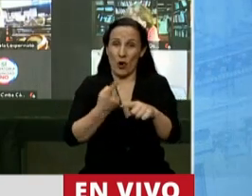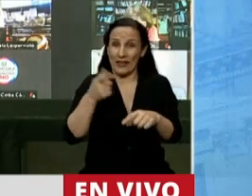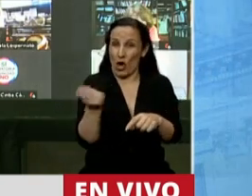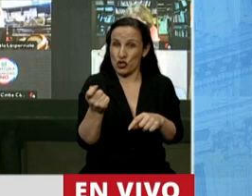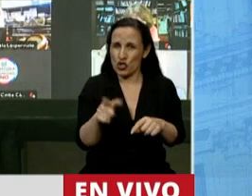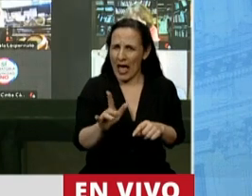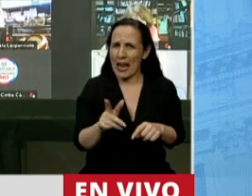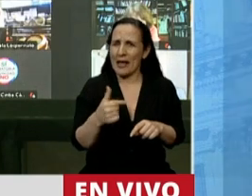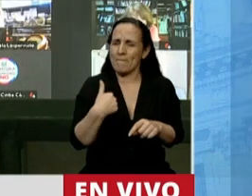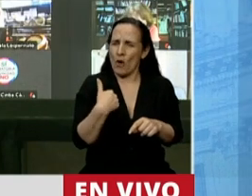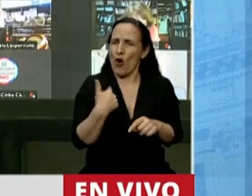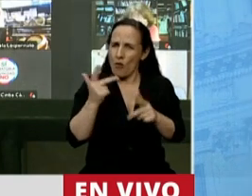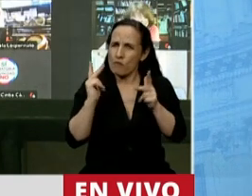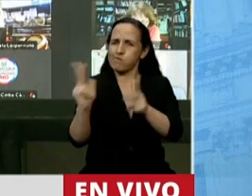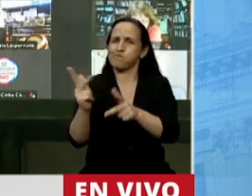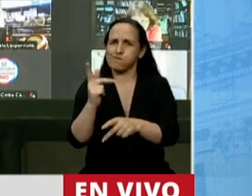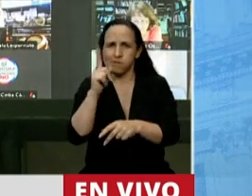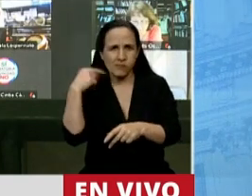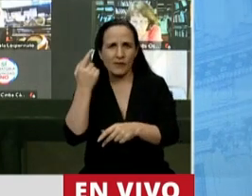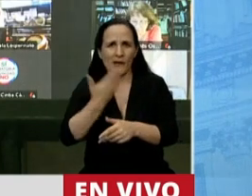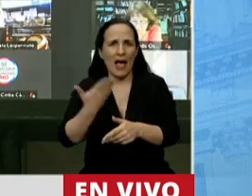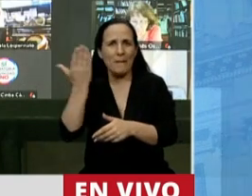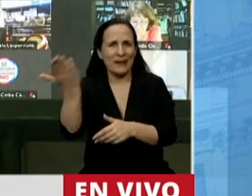más al presidente de la Nación